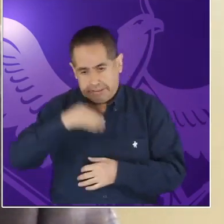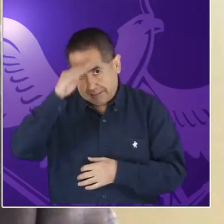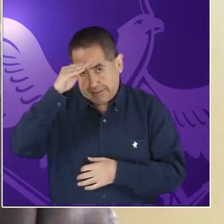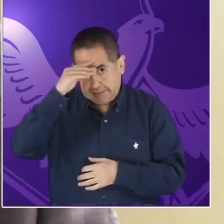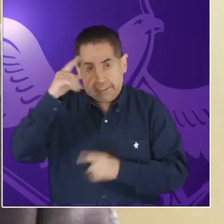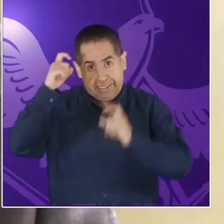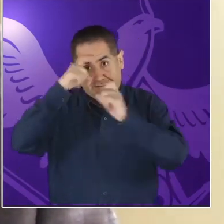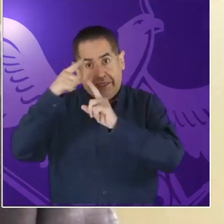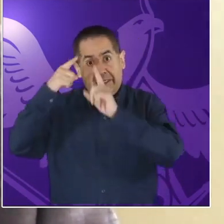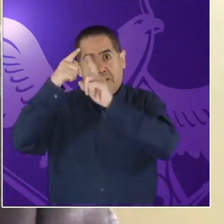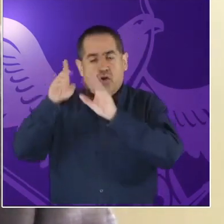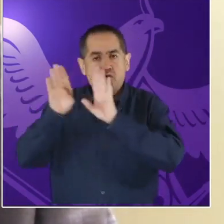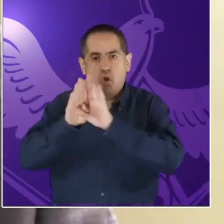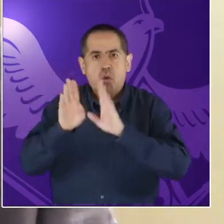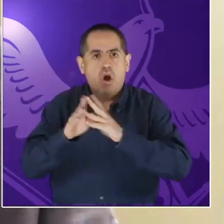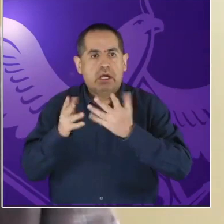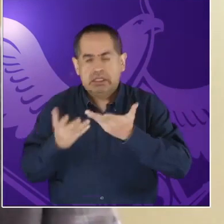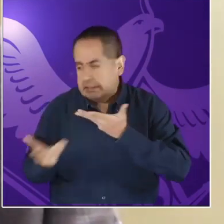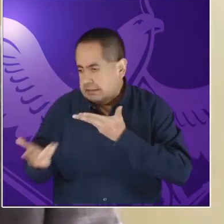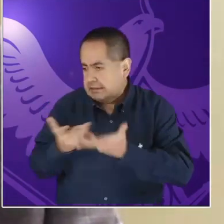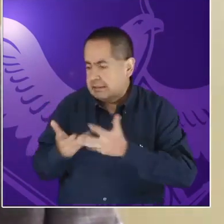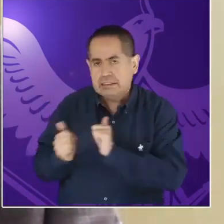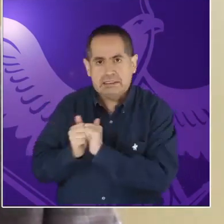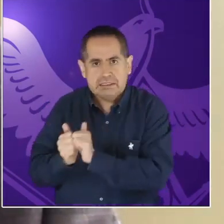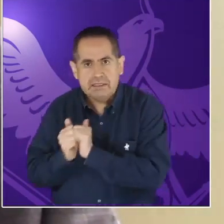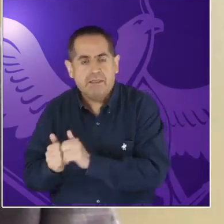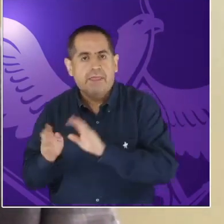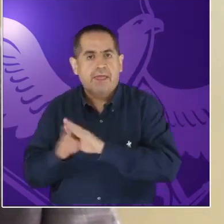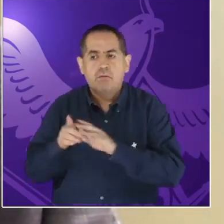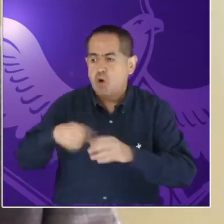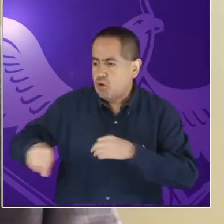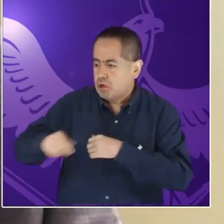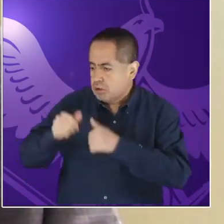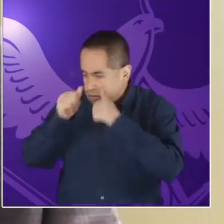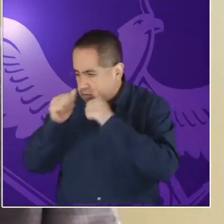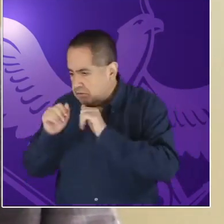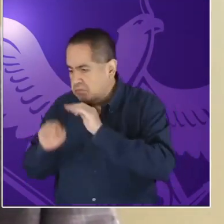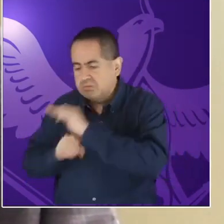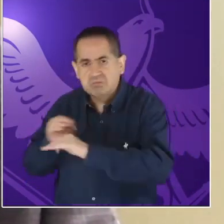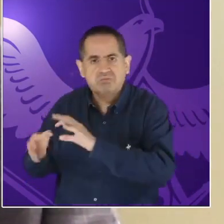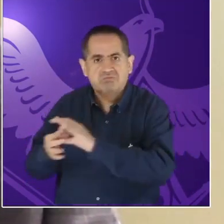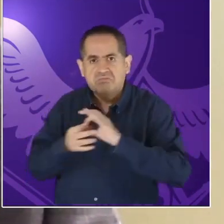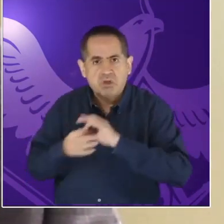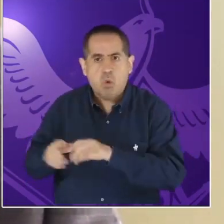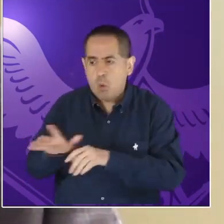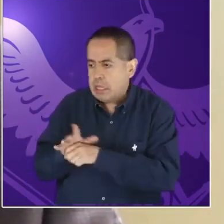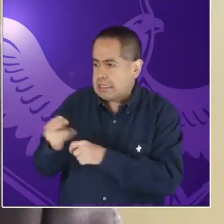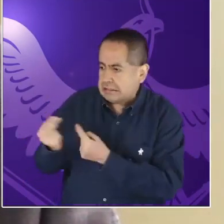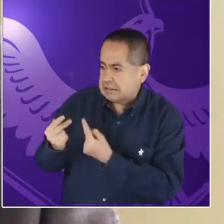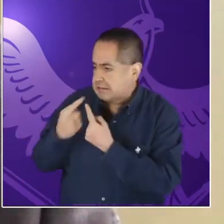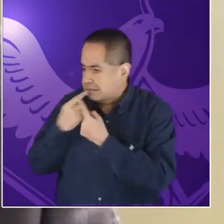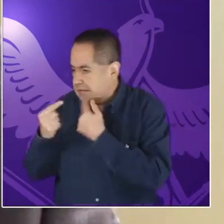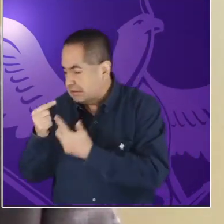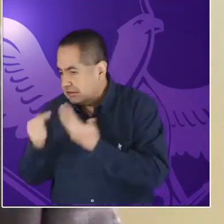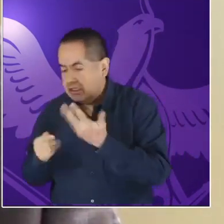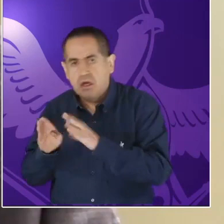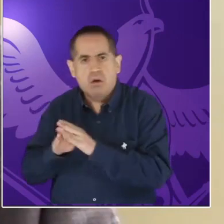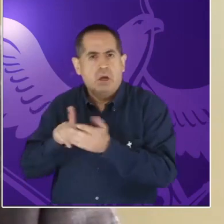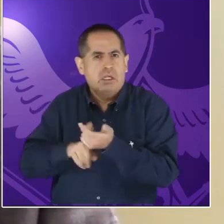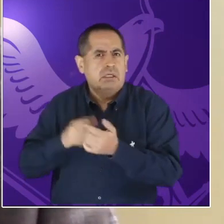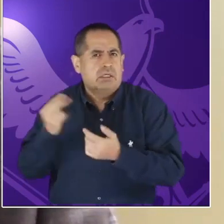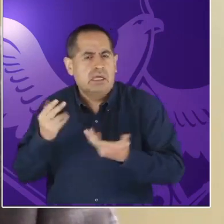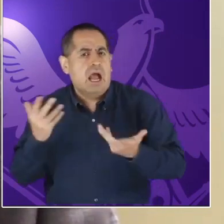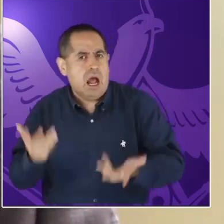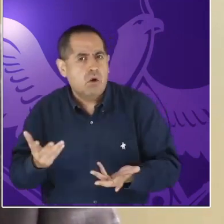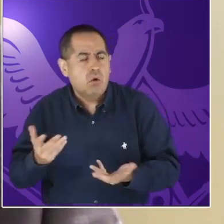dando también pues, retos tremendos de cómo podemos acompañar a las niñas y a los niños en sus